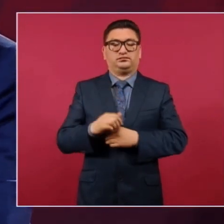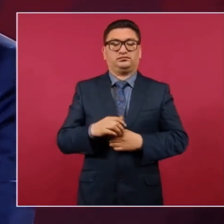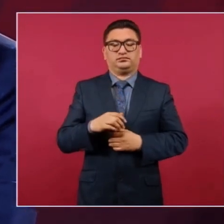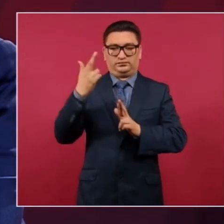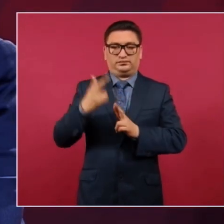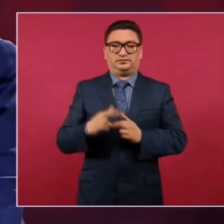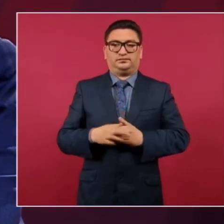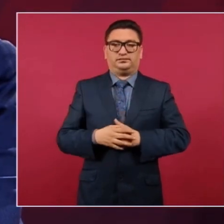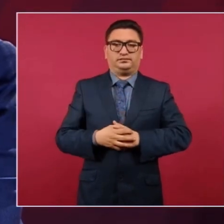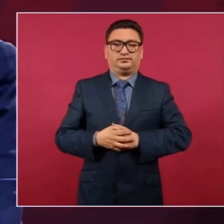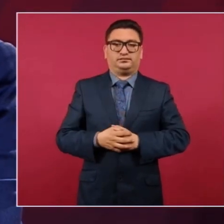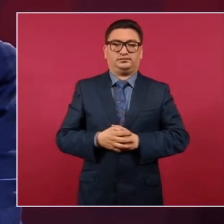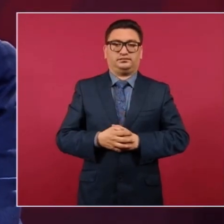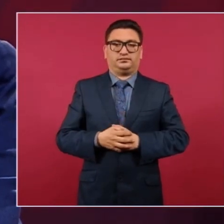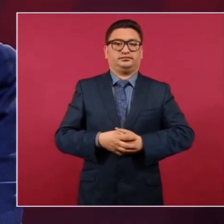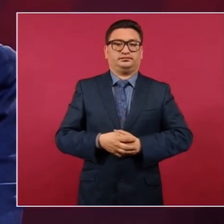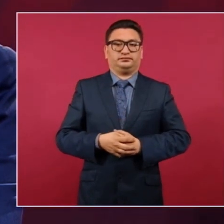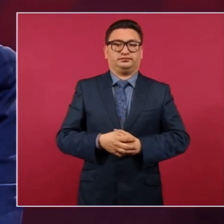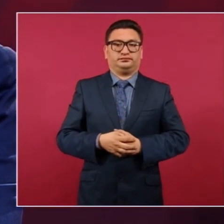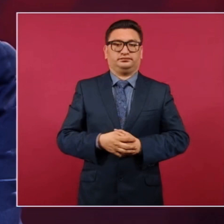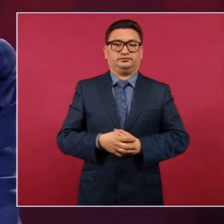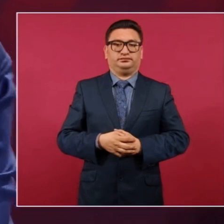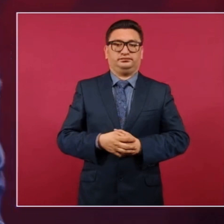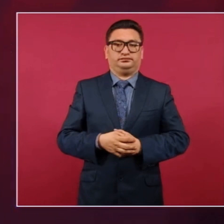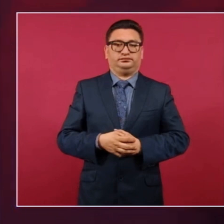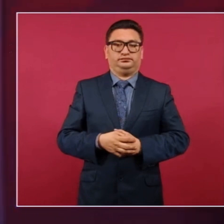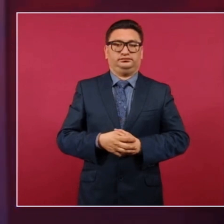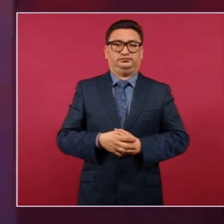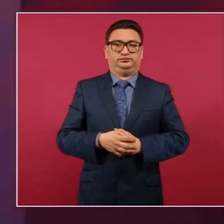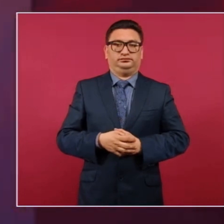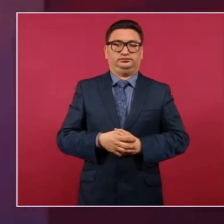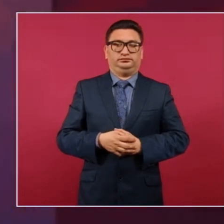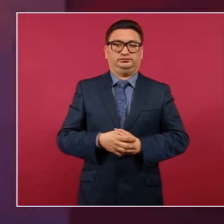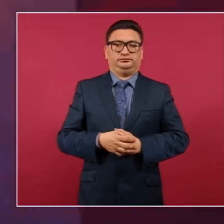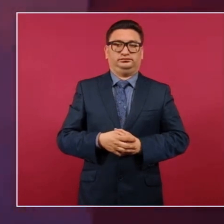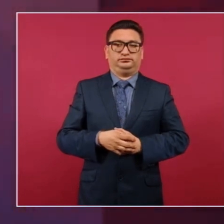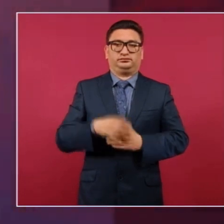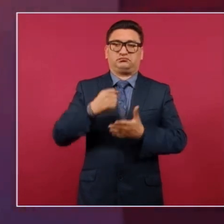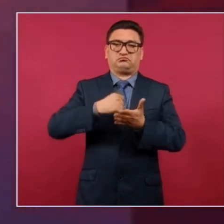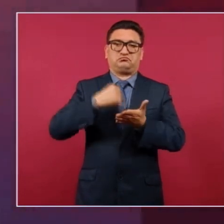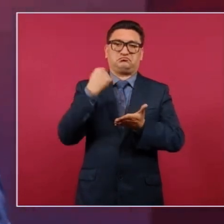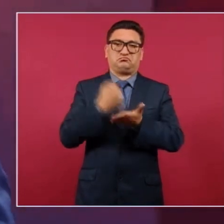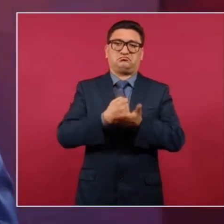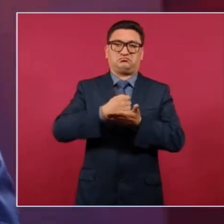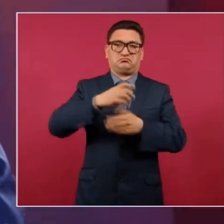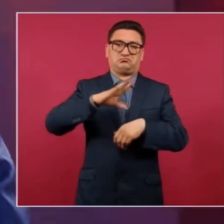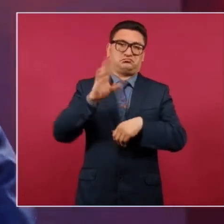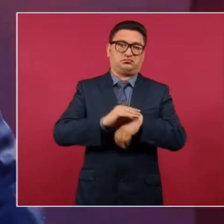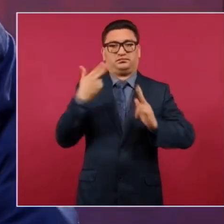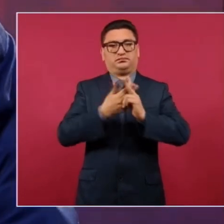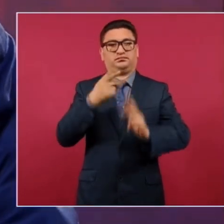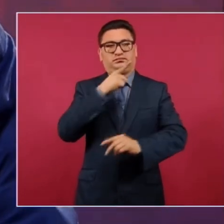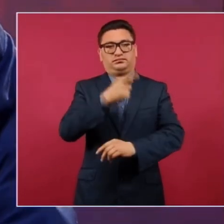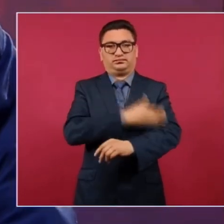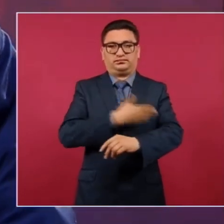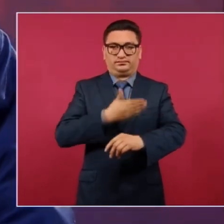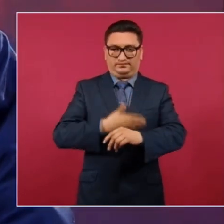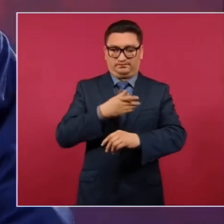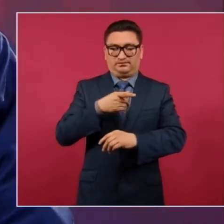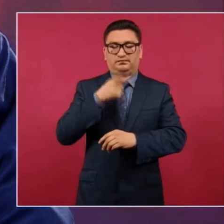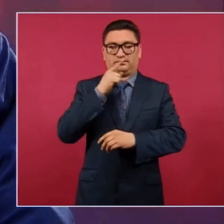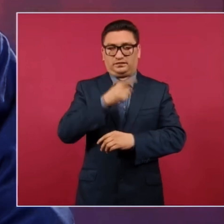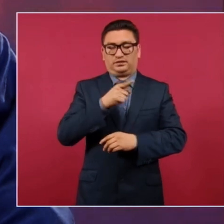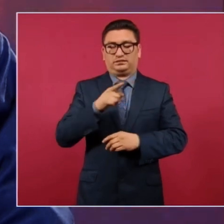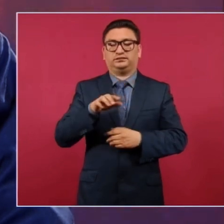la Revolución, el Papa de ese entonces aprobó el golpe de Estado, el asesinato de Madero y